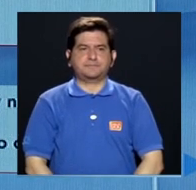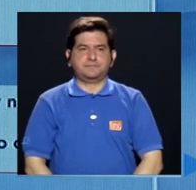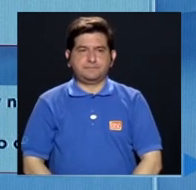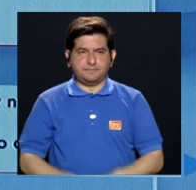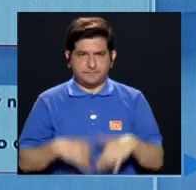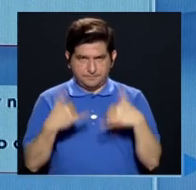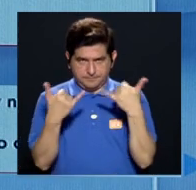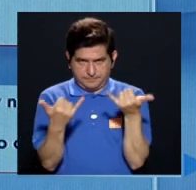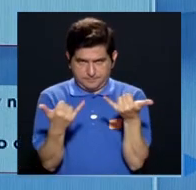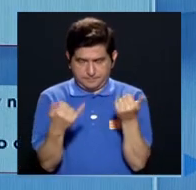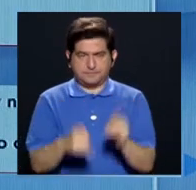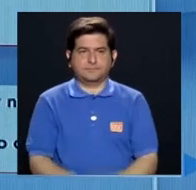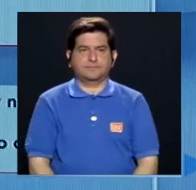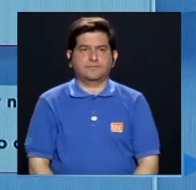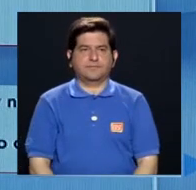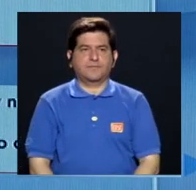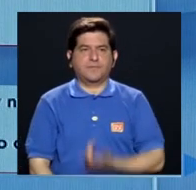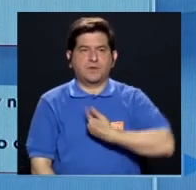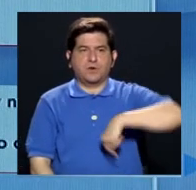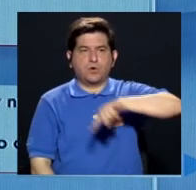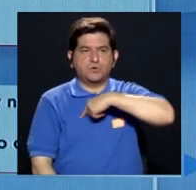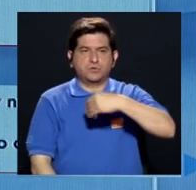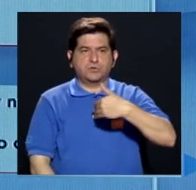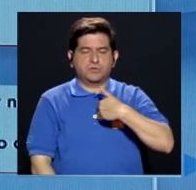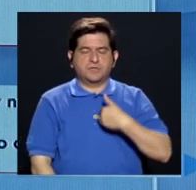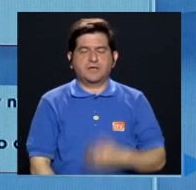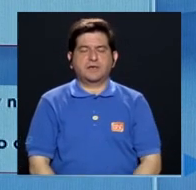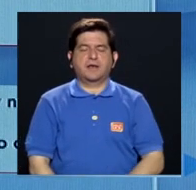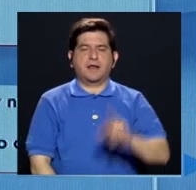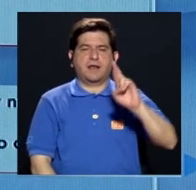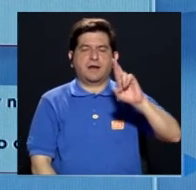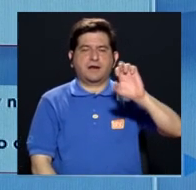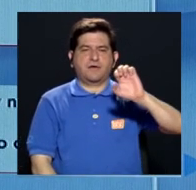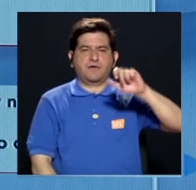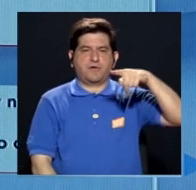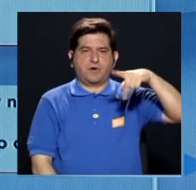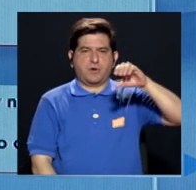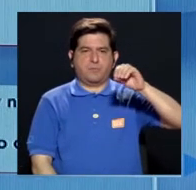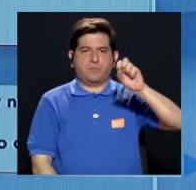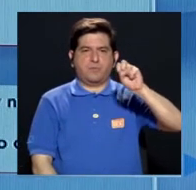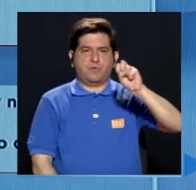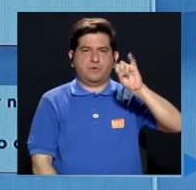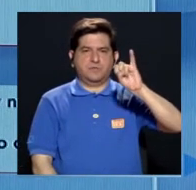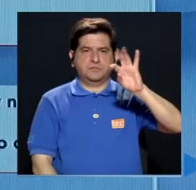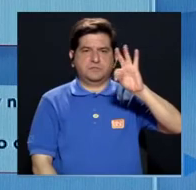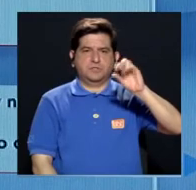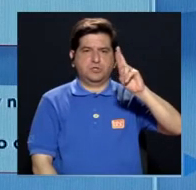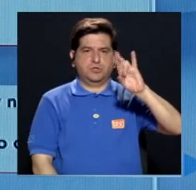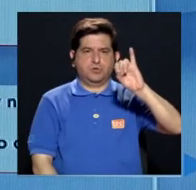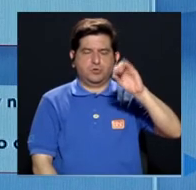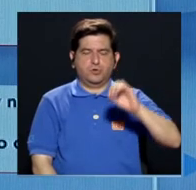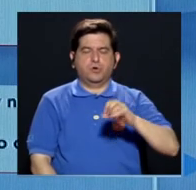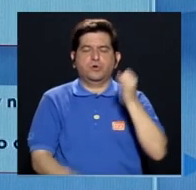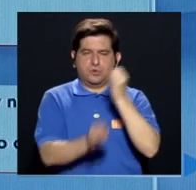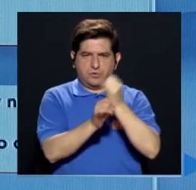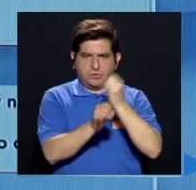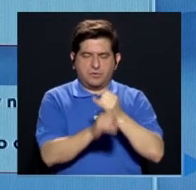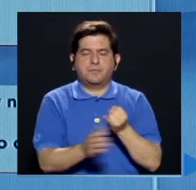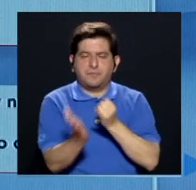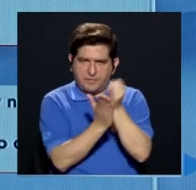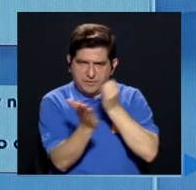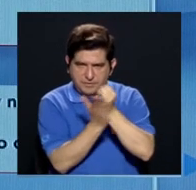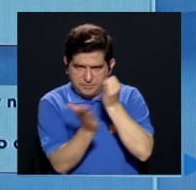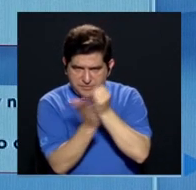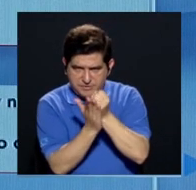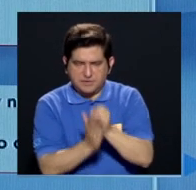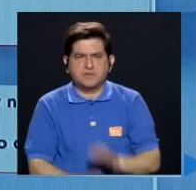Ahora bien, tenemos el repositorio institucional de la investigación, que es